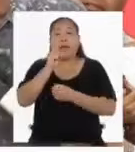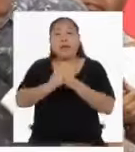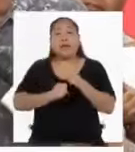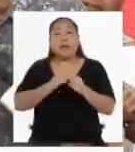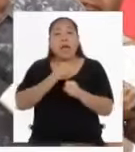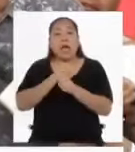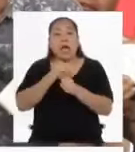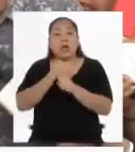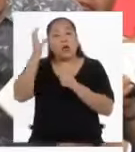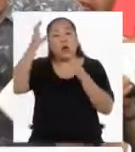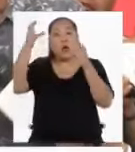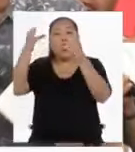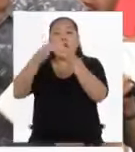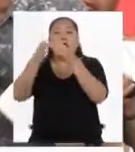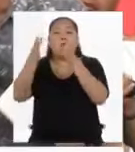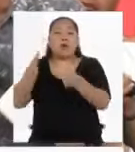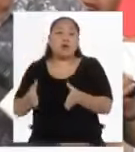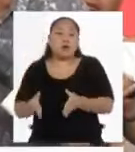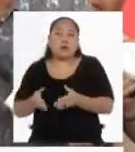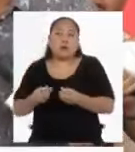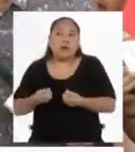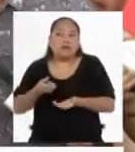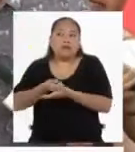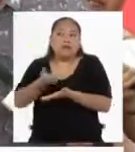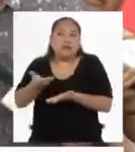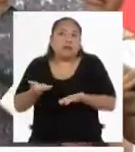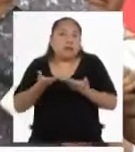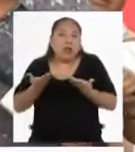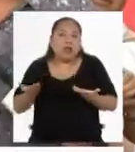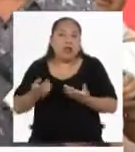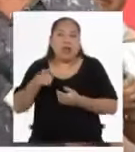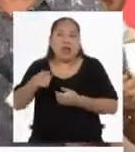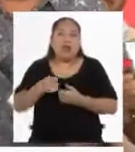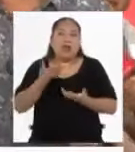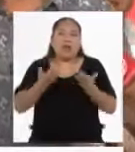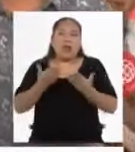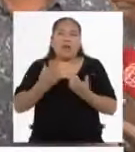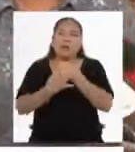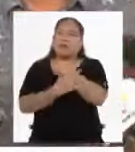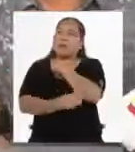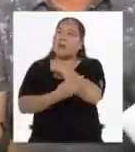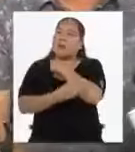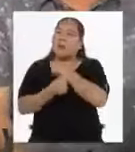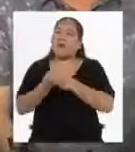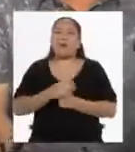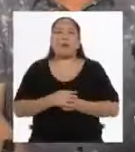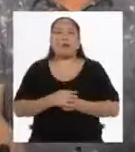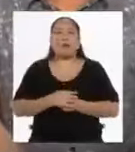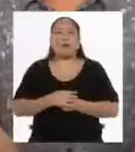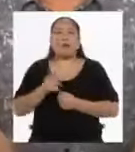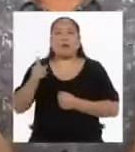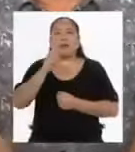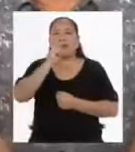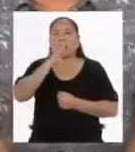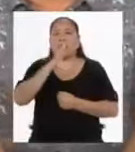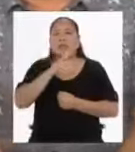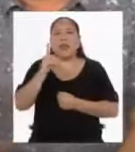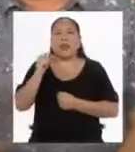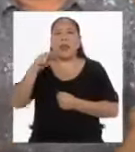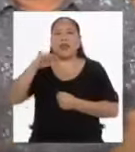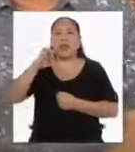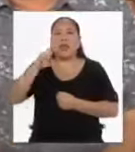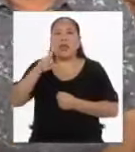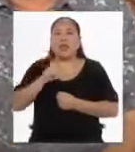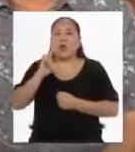no ha podido ahorrar nada y me preocupa que ahora no pase pobrezas. Declaraciones de Daniel Urresti,